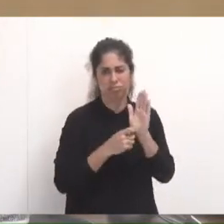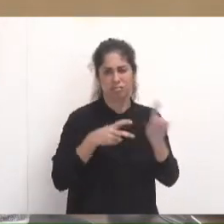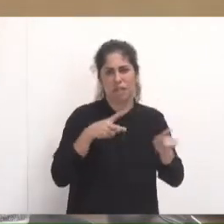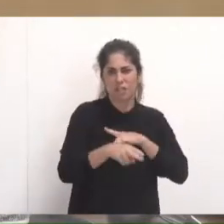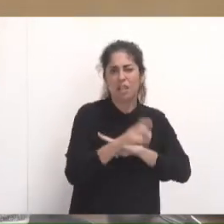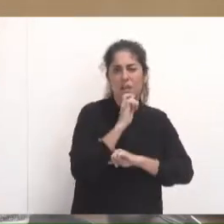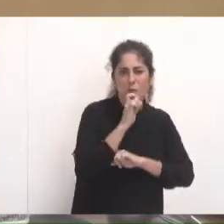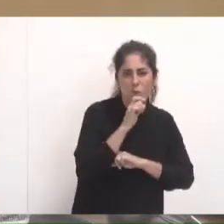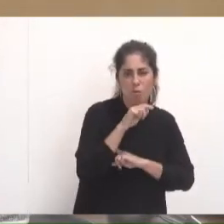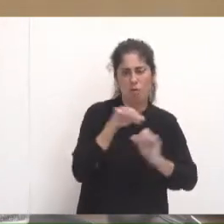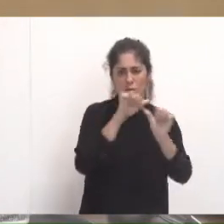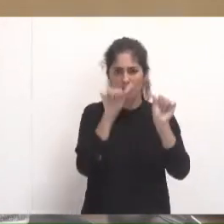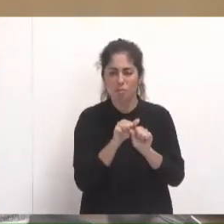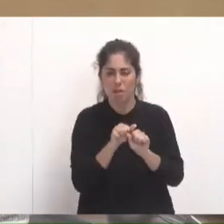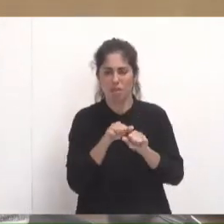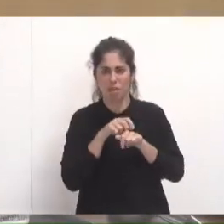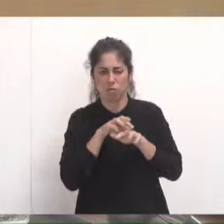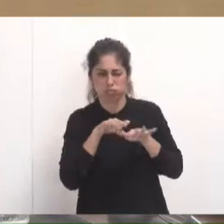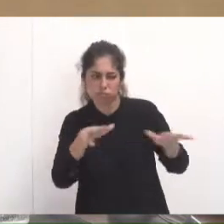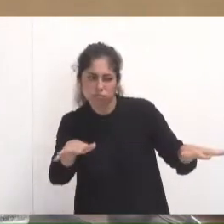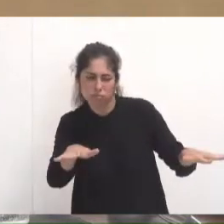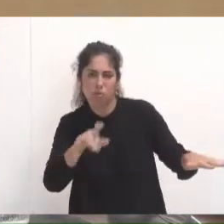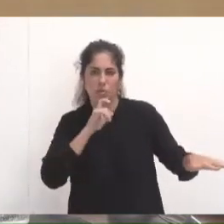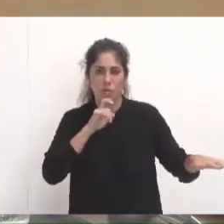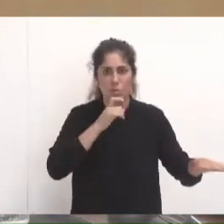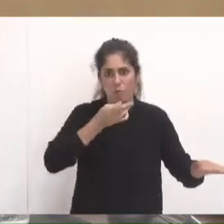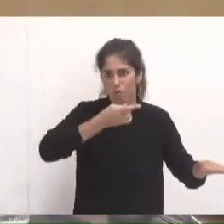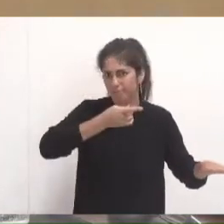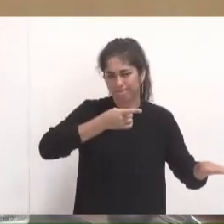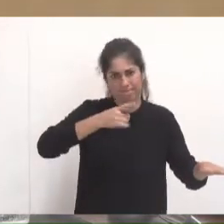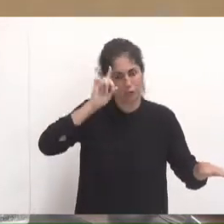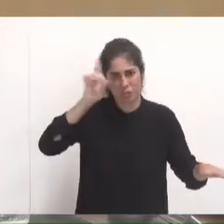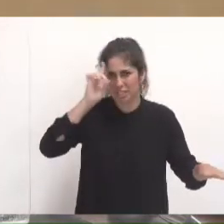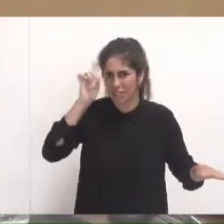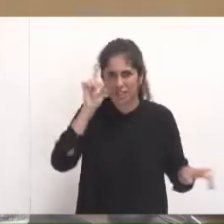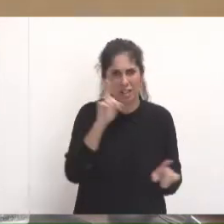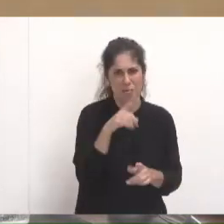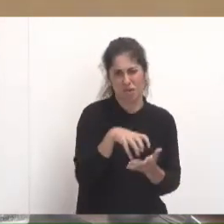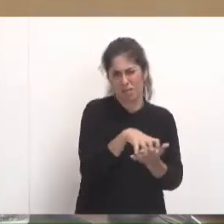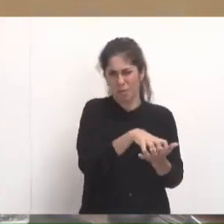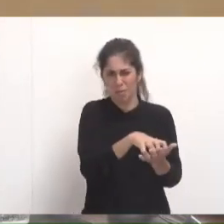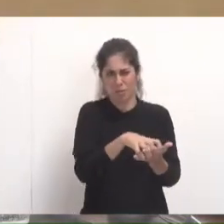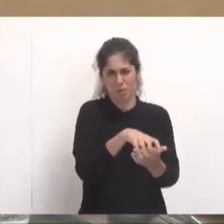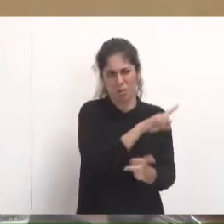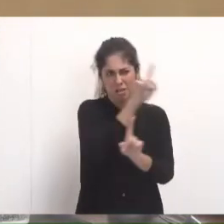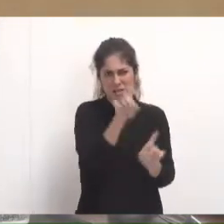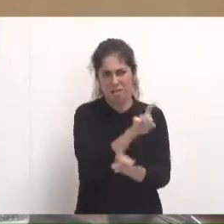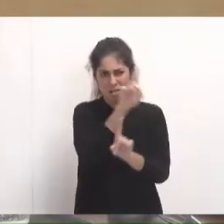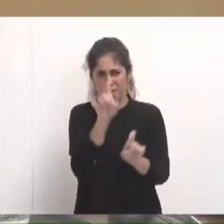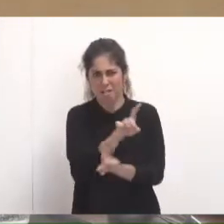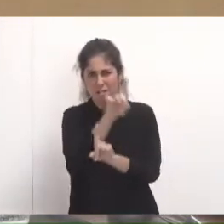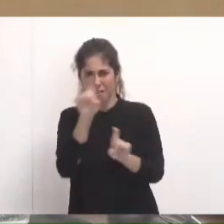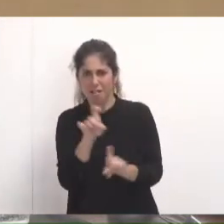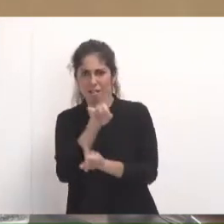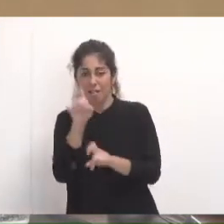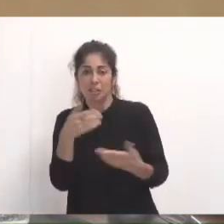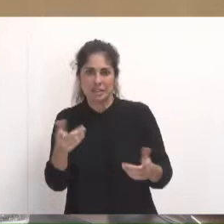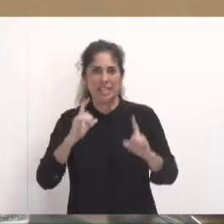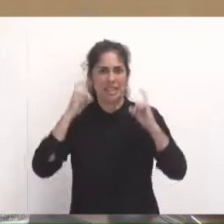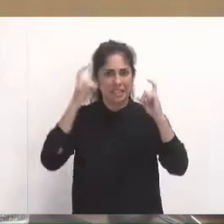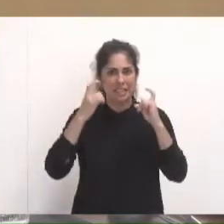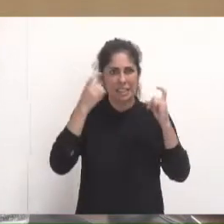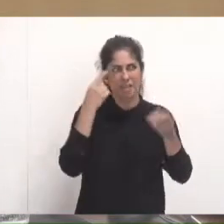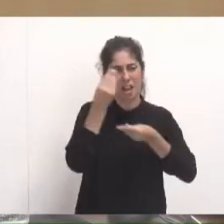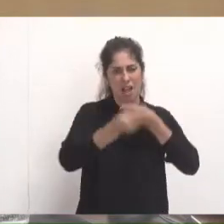expansión. Había muchas variables en las que existían profundas incógnitas y que siempre, pues evidentemente, se intentaba actuar desde el punto de la